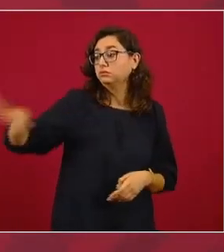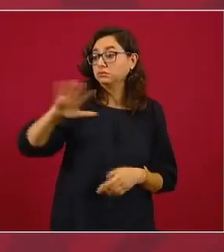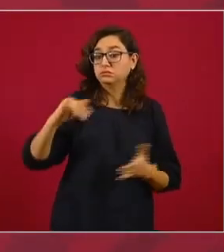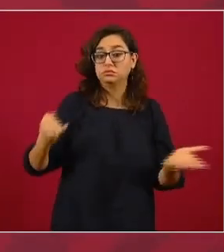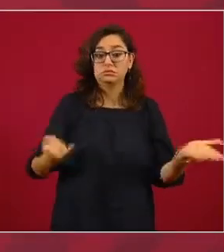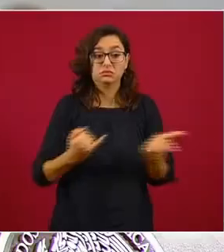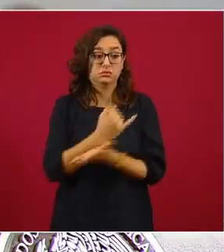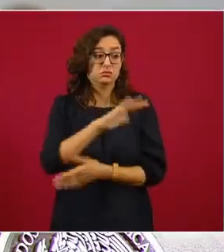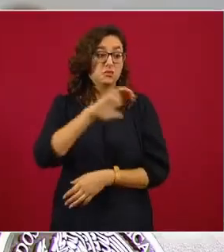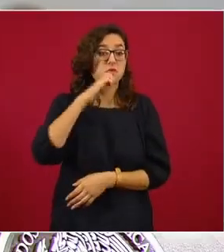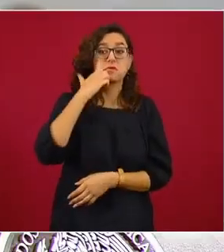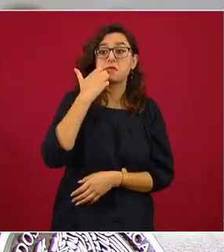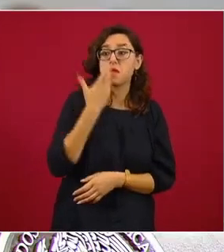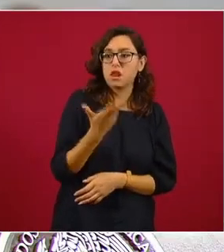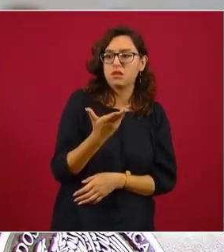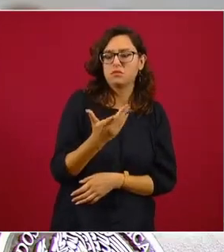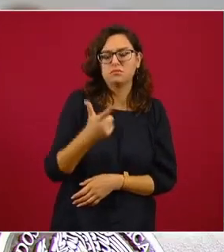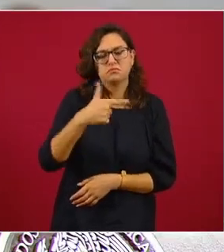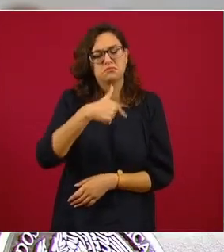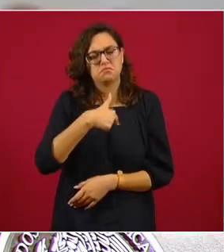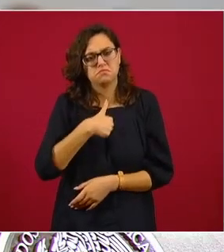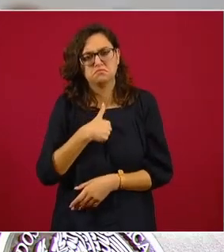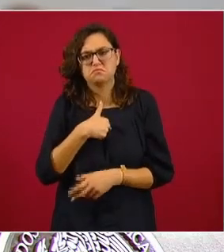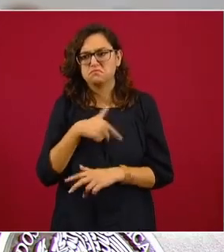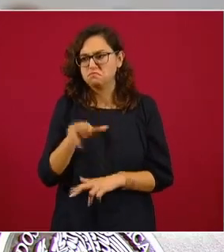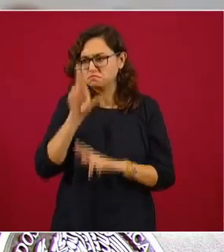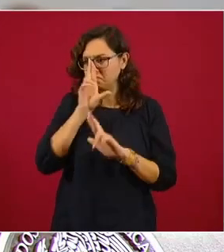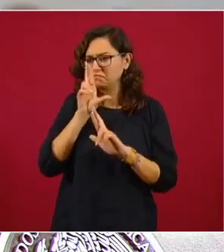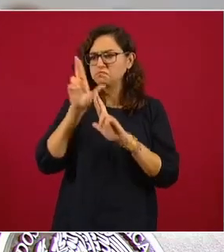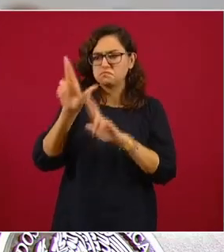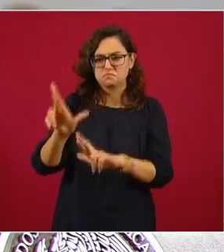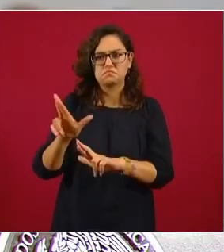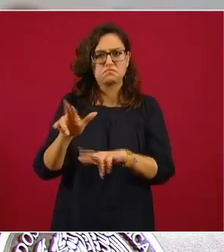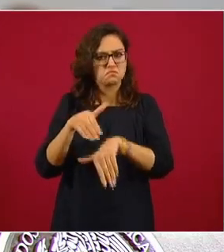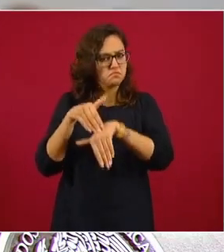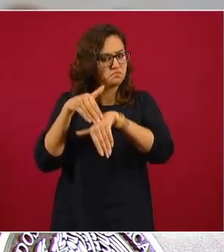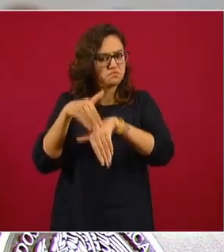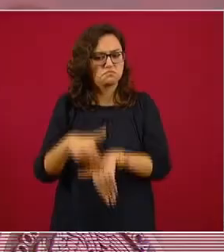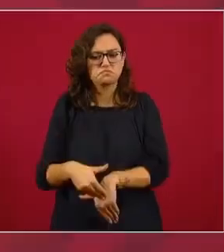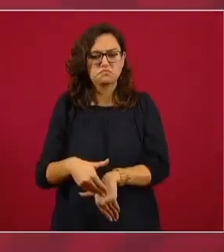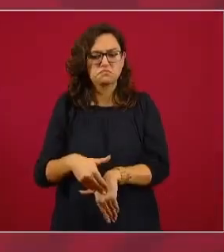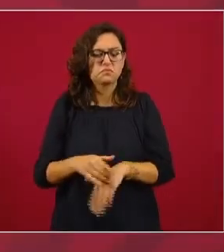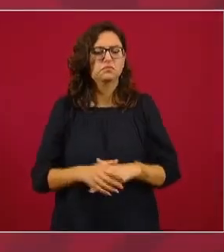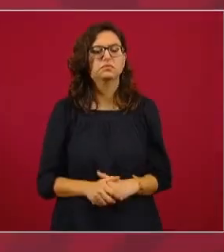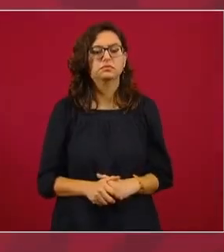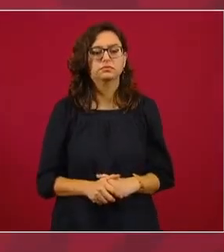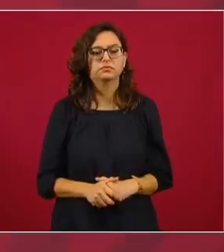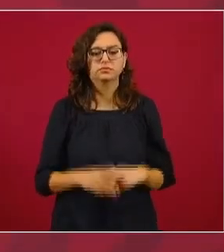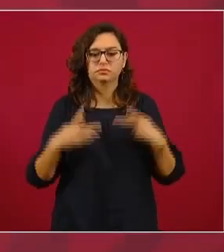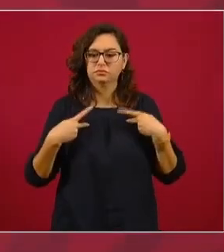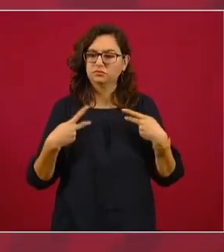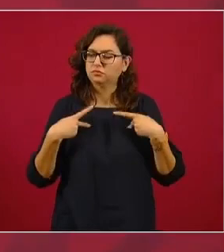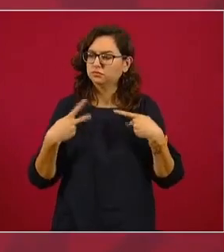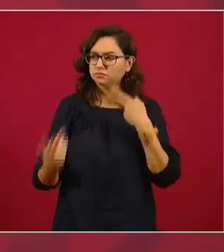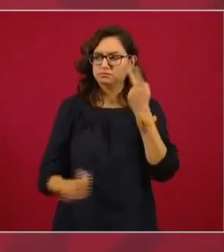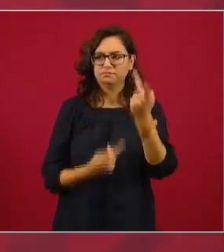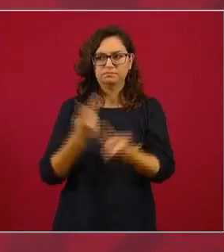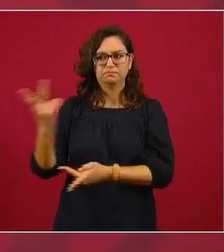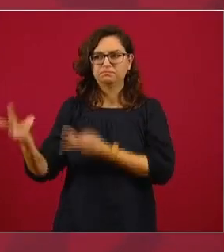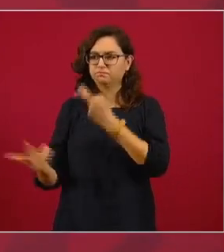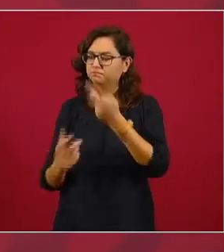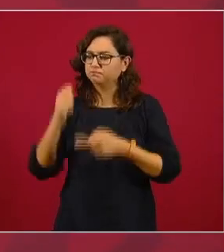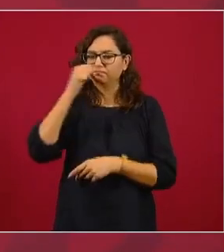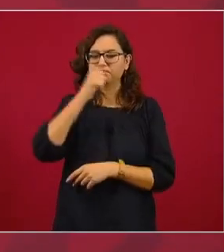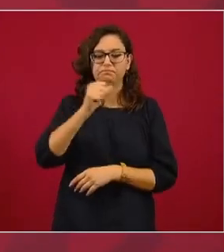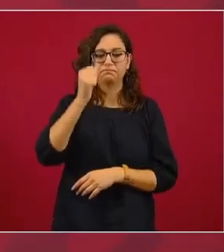decidiera y que íbamos en todos los casos a preguntar al pueblo.